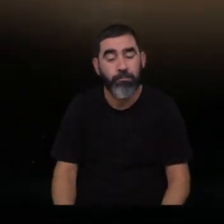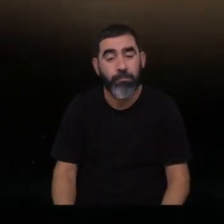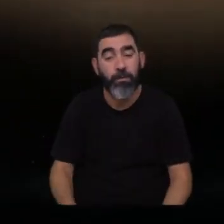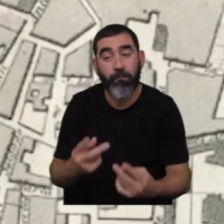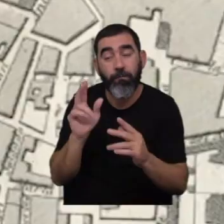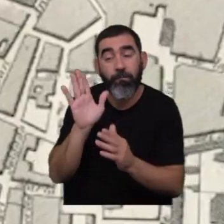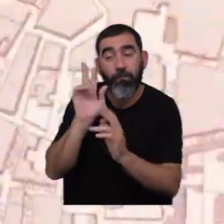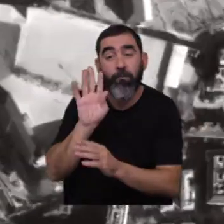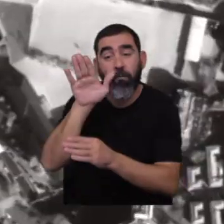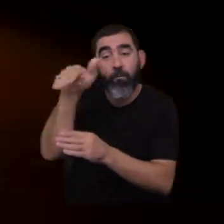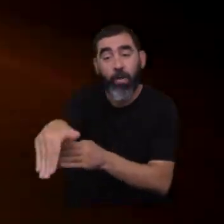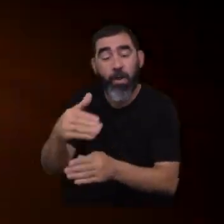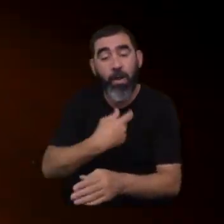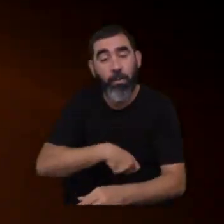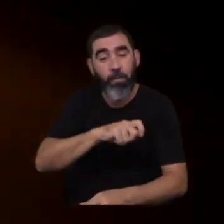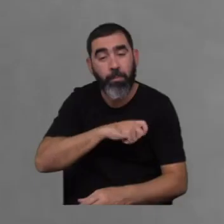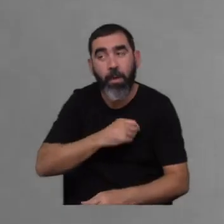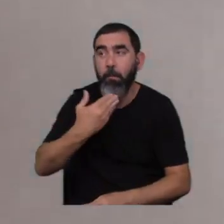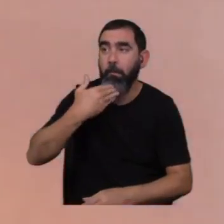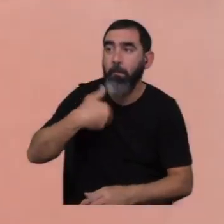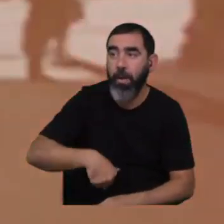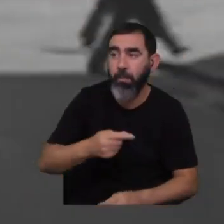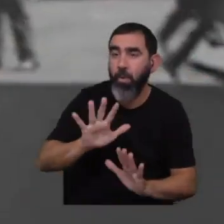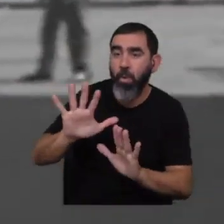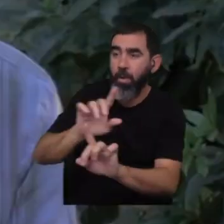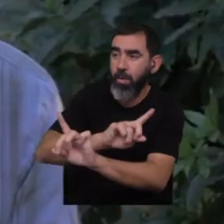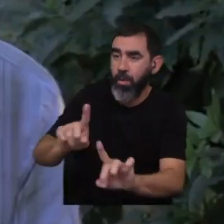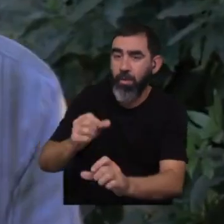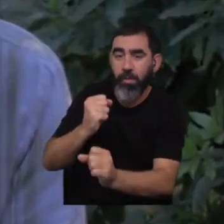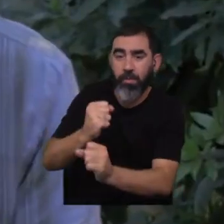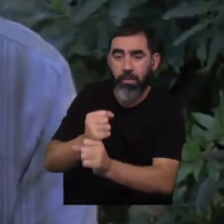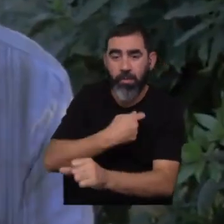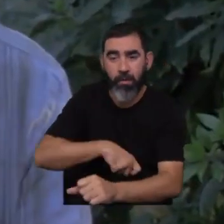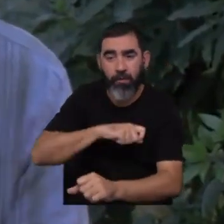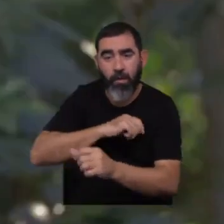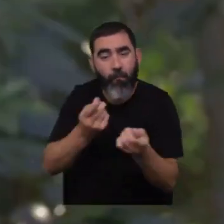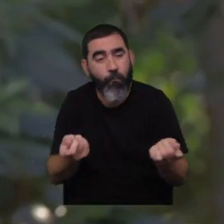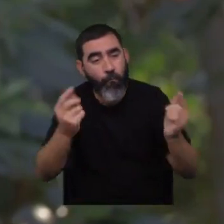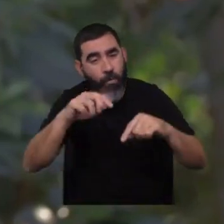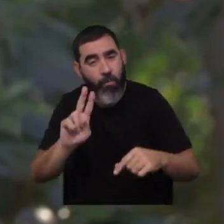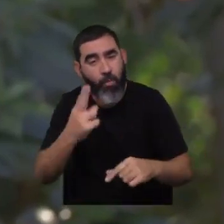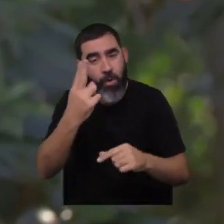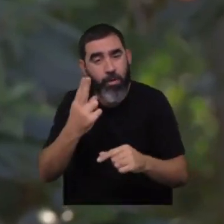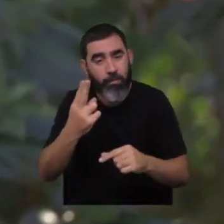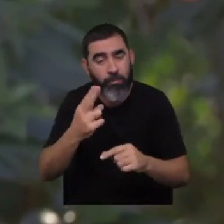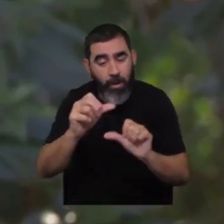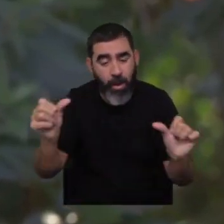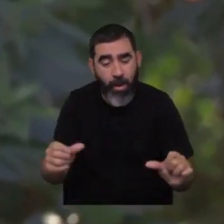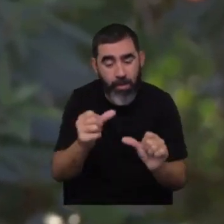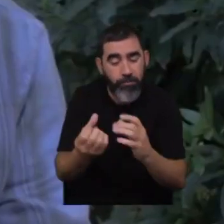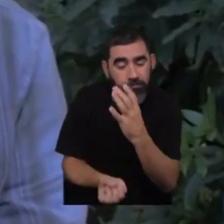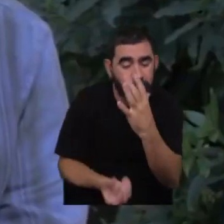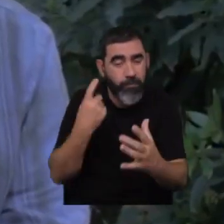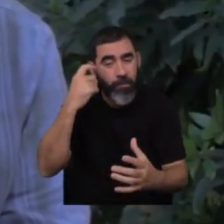España, se deslumbró con lo que vio y no se quedó allá a trabajar con su caja. Y vino acá a hacer algo parecido, a intentar